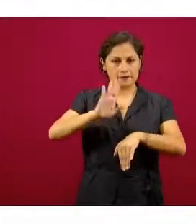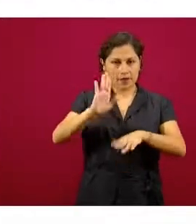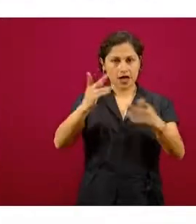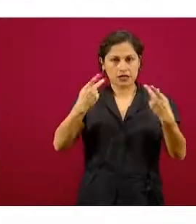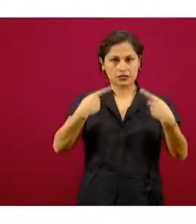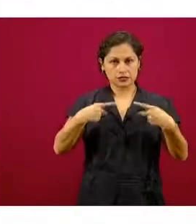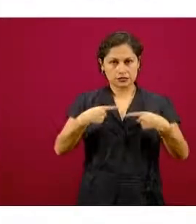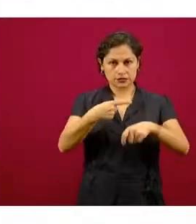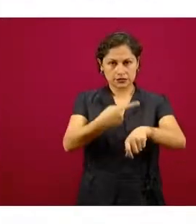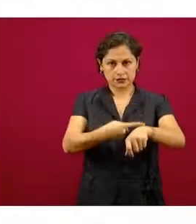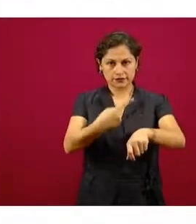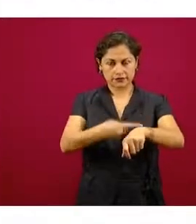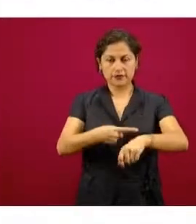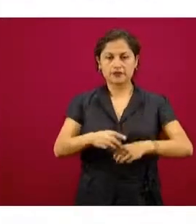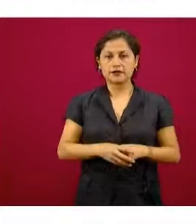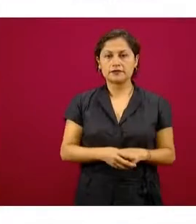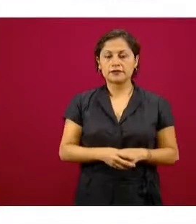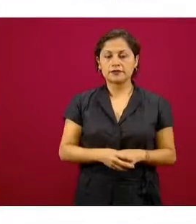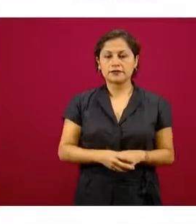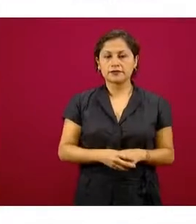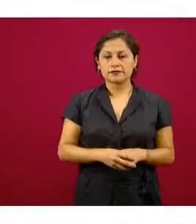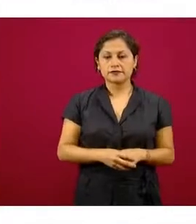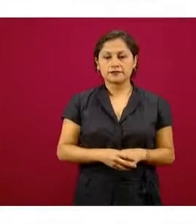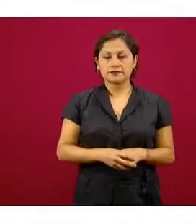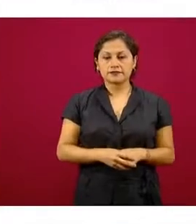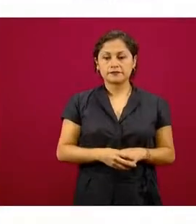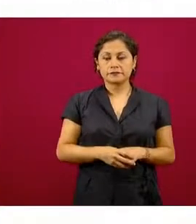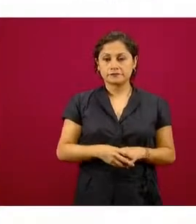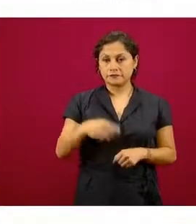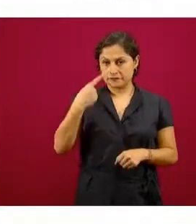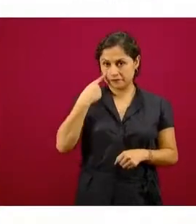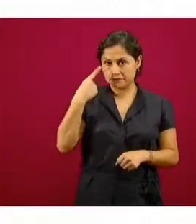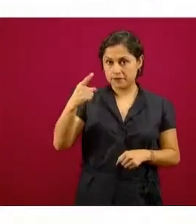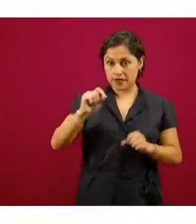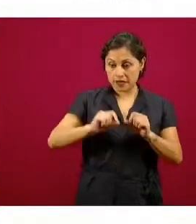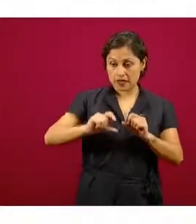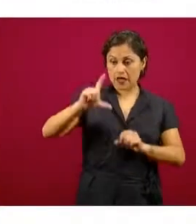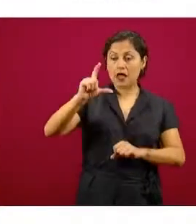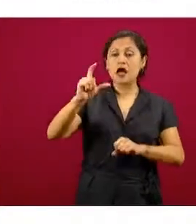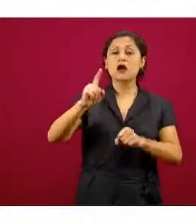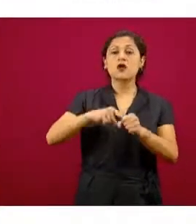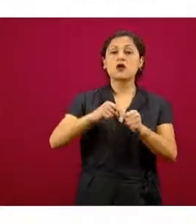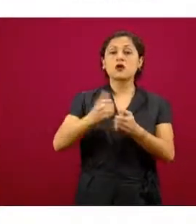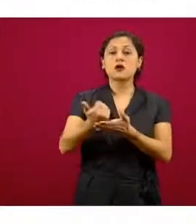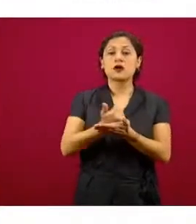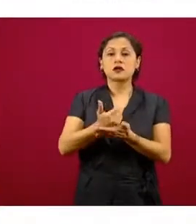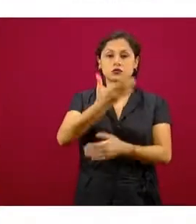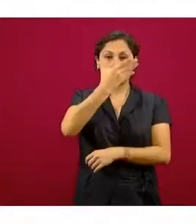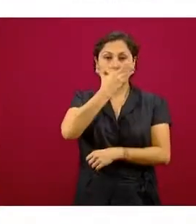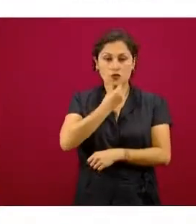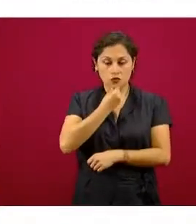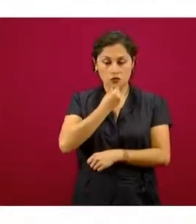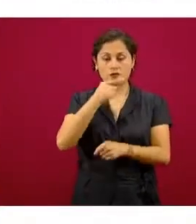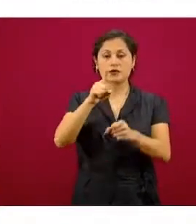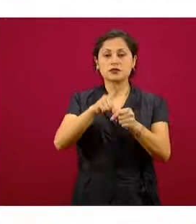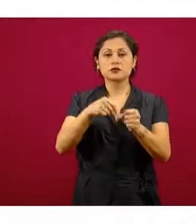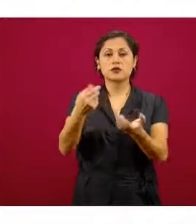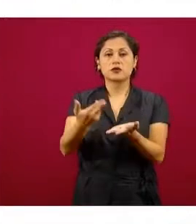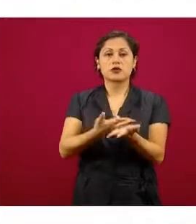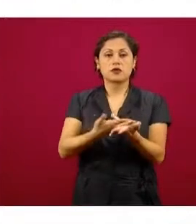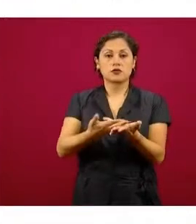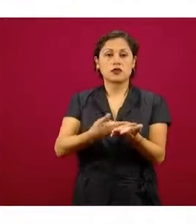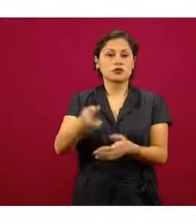mayor elevación de sus barras, tanto las de color azul que representan a los hombres como las de color rosa